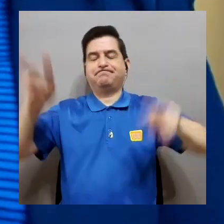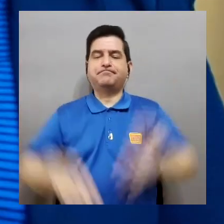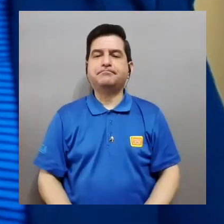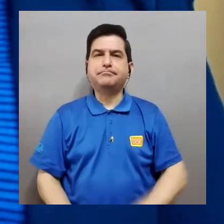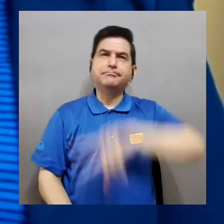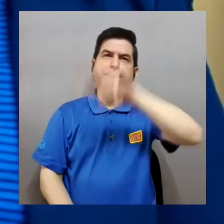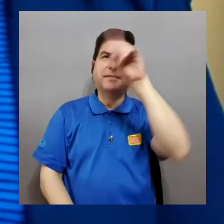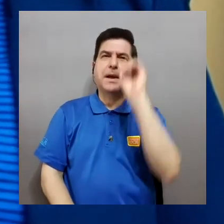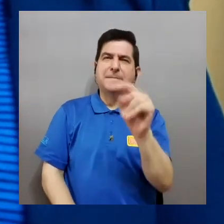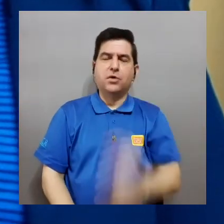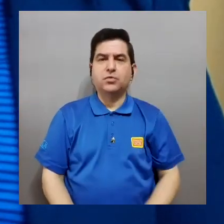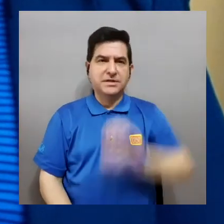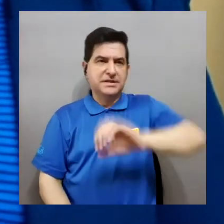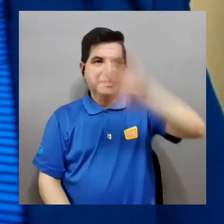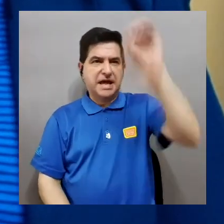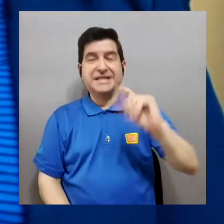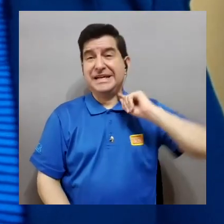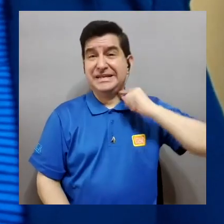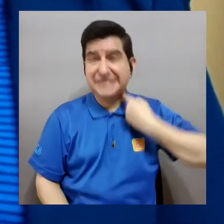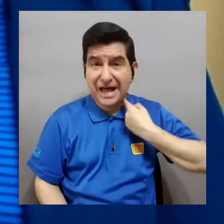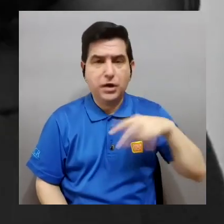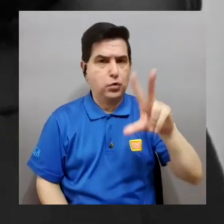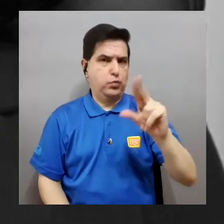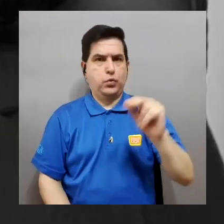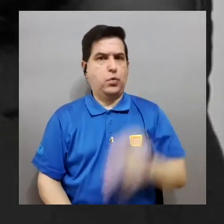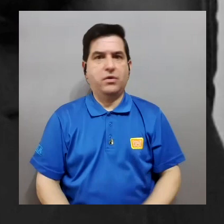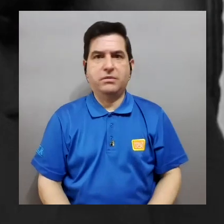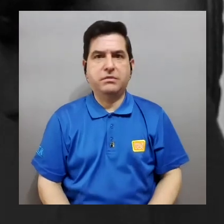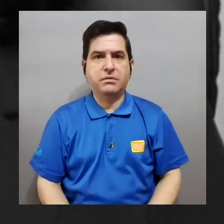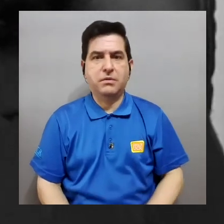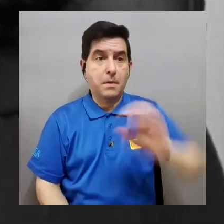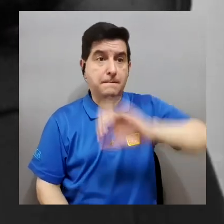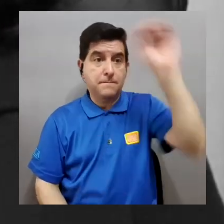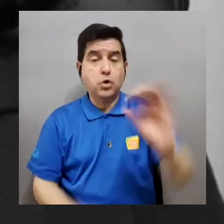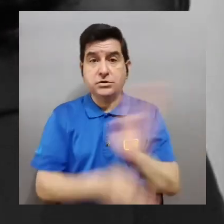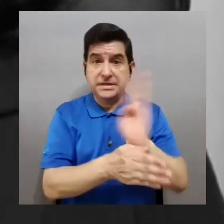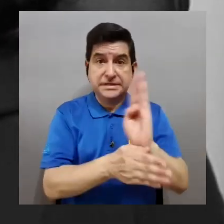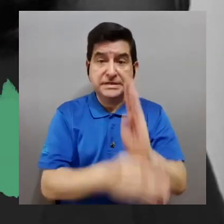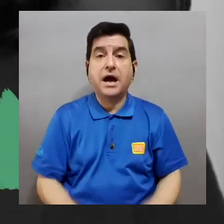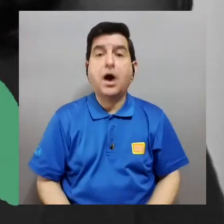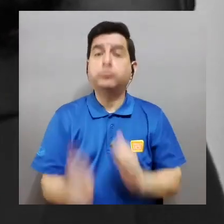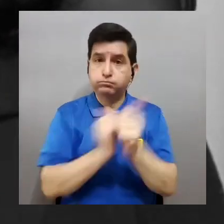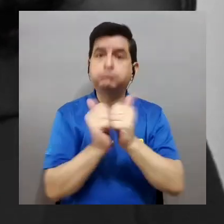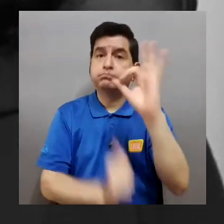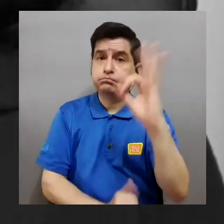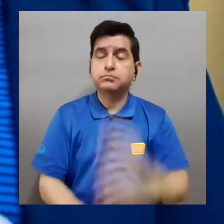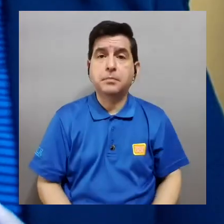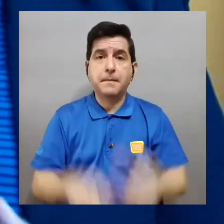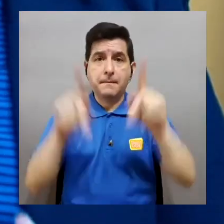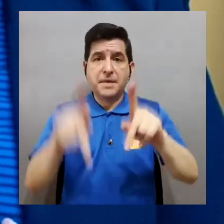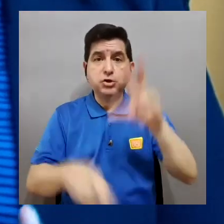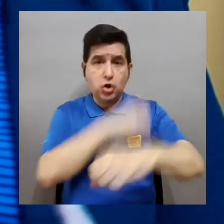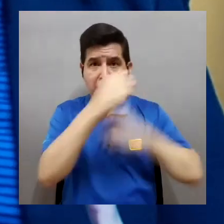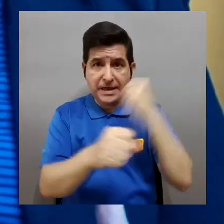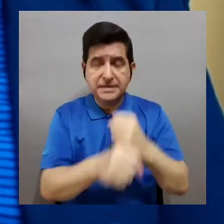variables. La pregunta es si los intereses son caros. No. Realmente las tasas de interés del banco son muy competitivas. Una persona